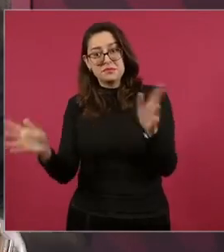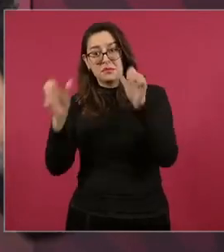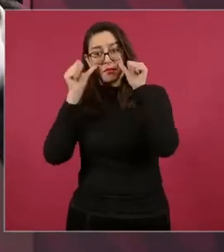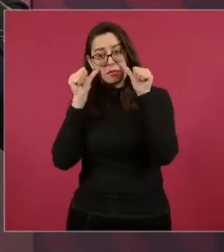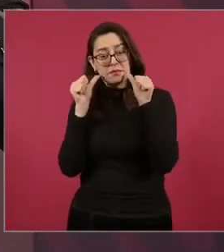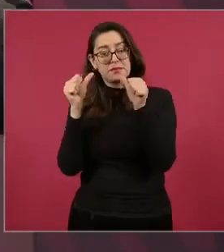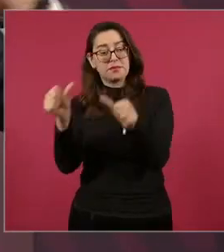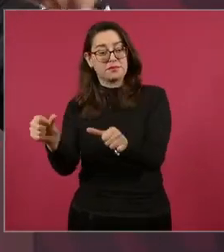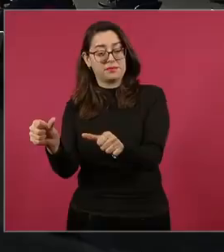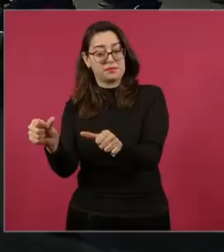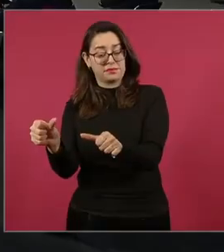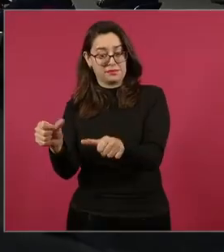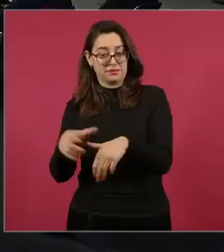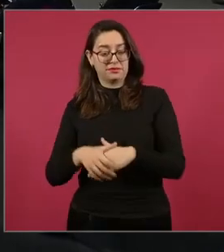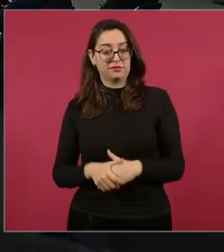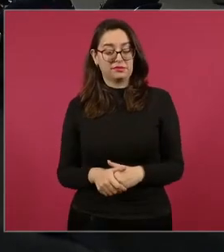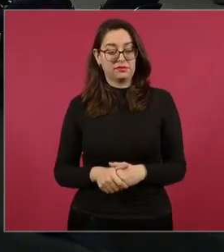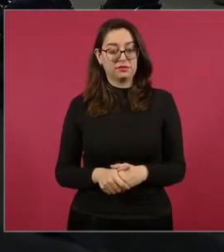Imagínense